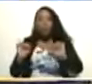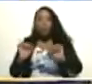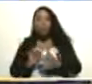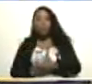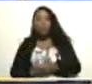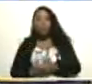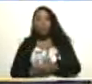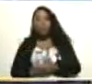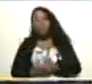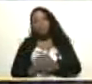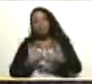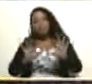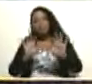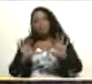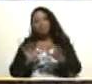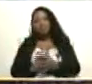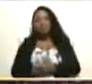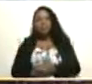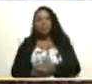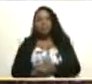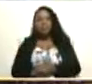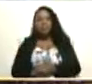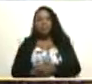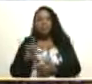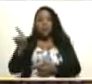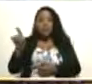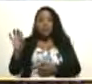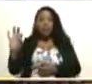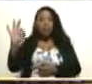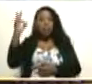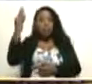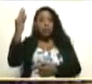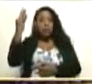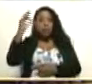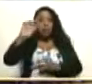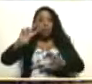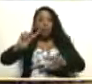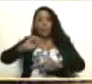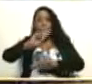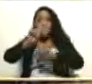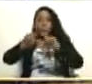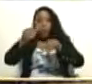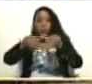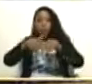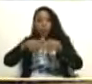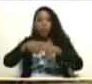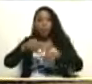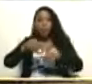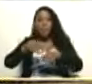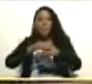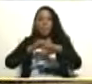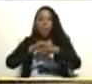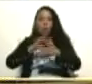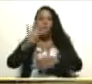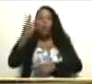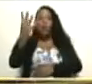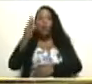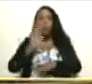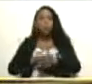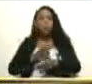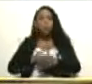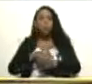¿Eh? Ahora, ese fue el tercer referéndum. Perdón, ese fue el cuarto, porque